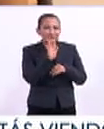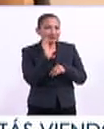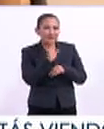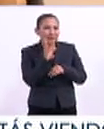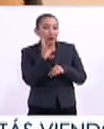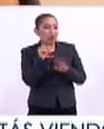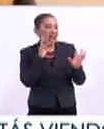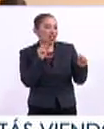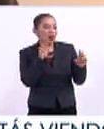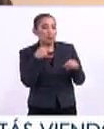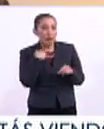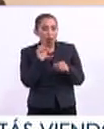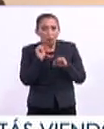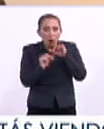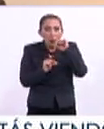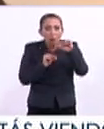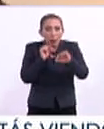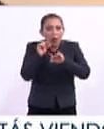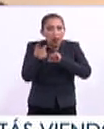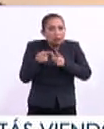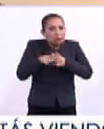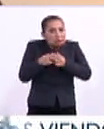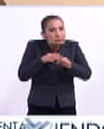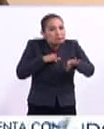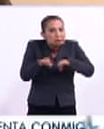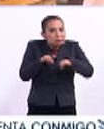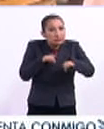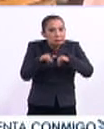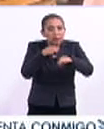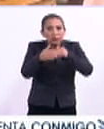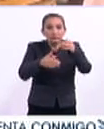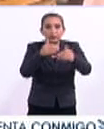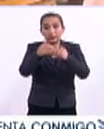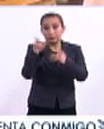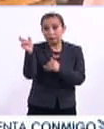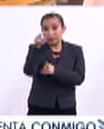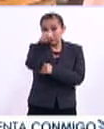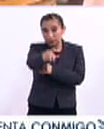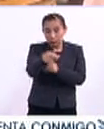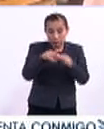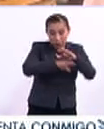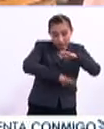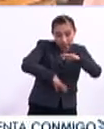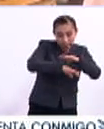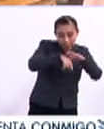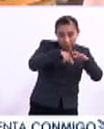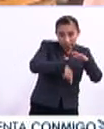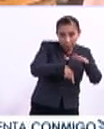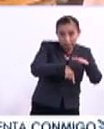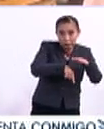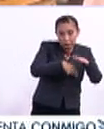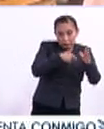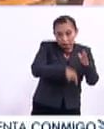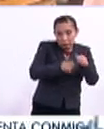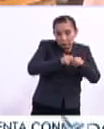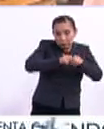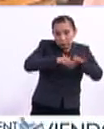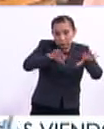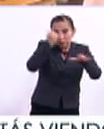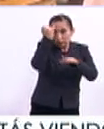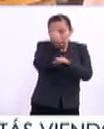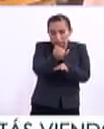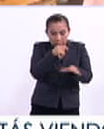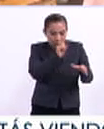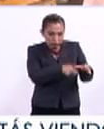pero uno empieza pues ladrillito por ladrillito, ¿no? Entonces, si tú desde la base pues expandes las